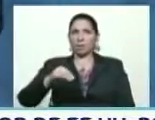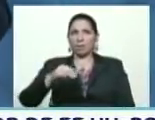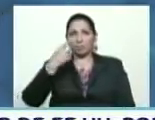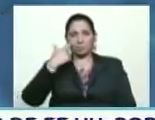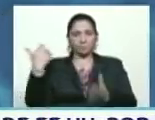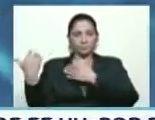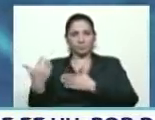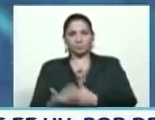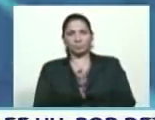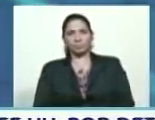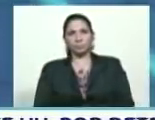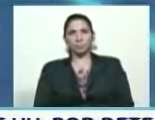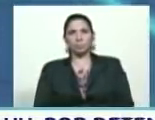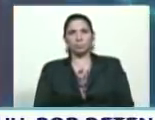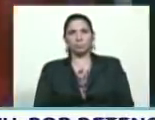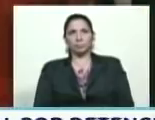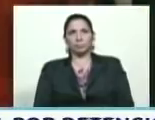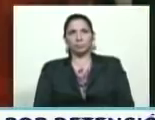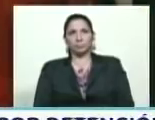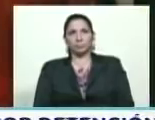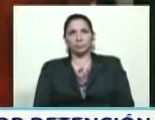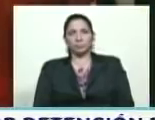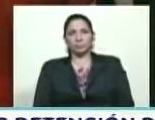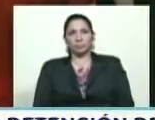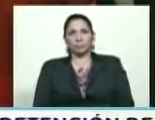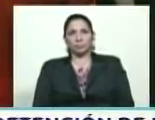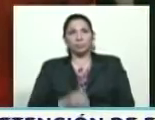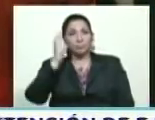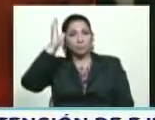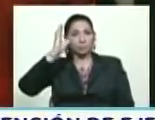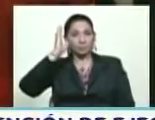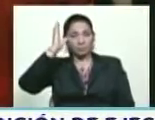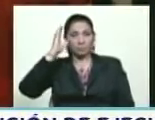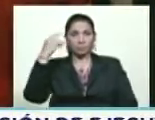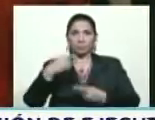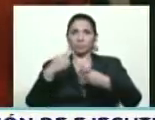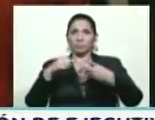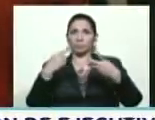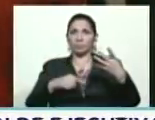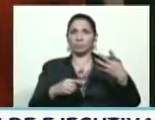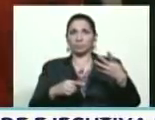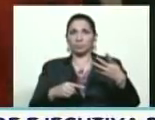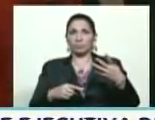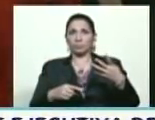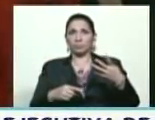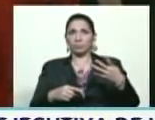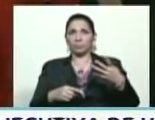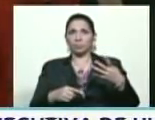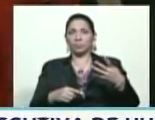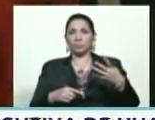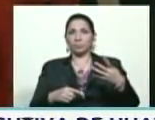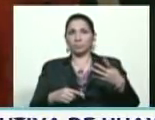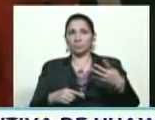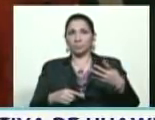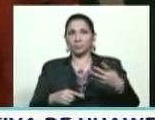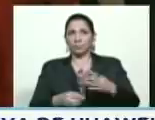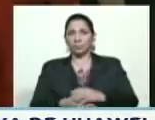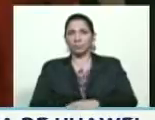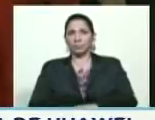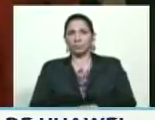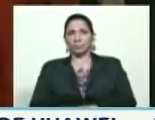Adelante, Joanely, te escuchamos. ...de la conciencia de sus hijos. Simón Bolívar, extracto de la carta a José. Son